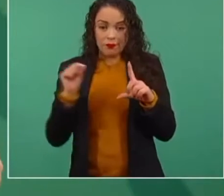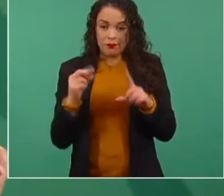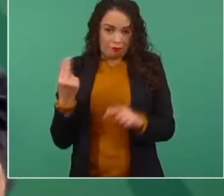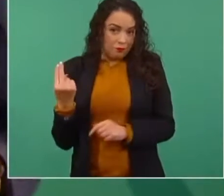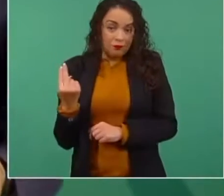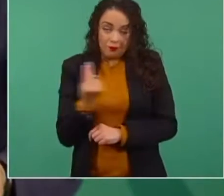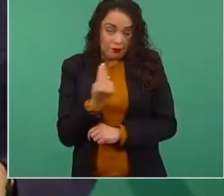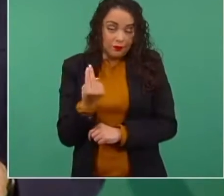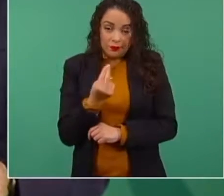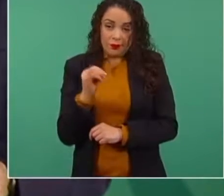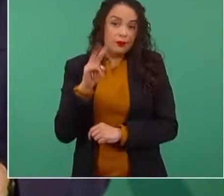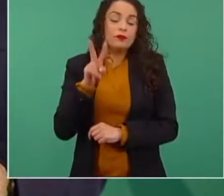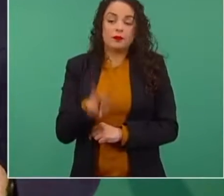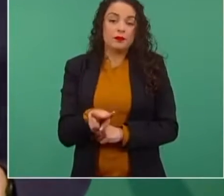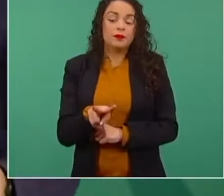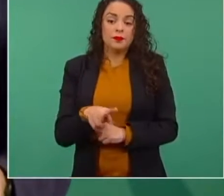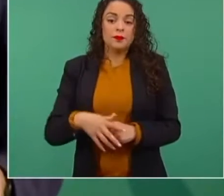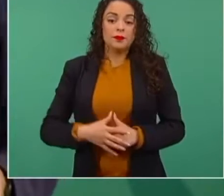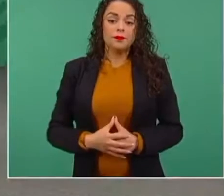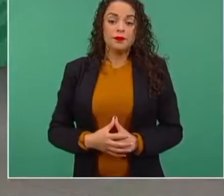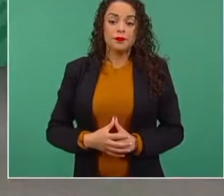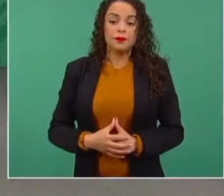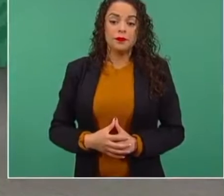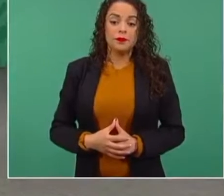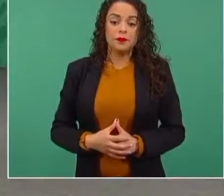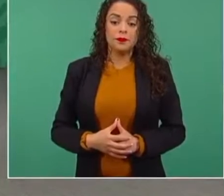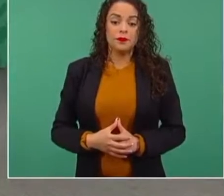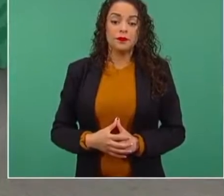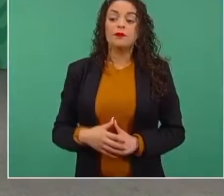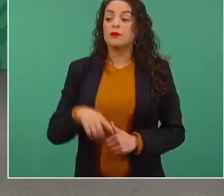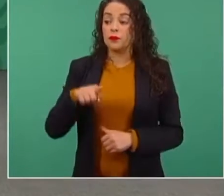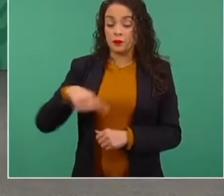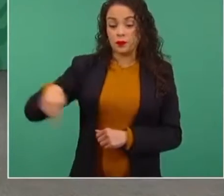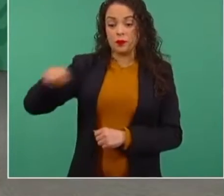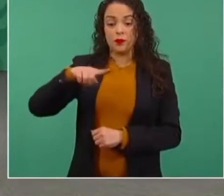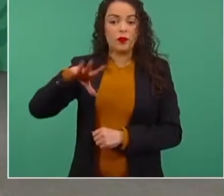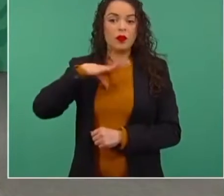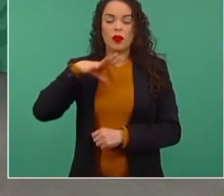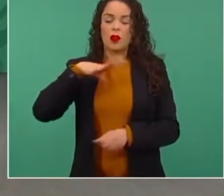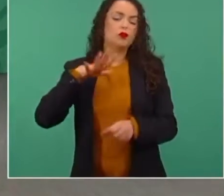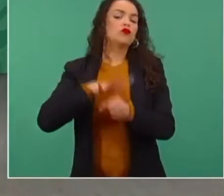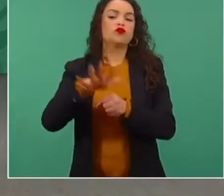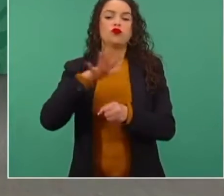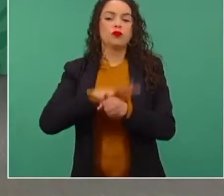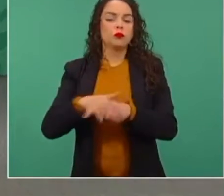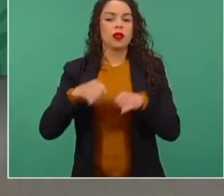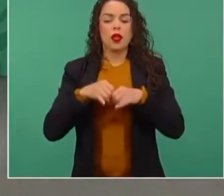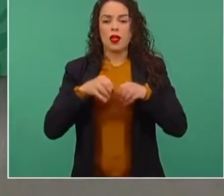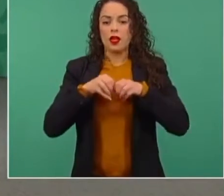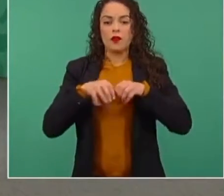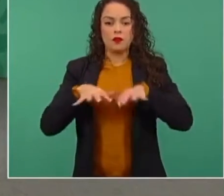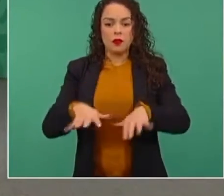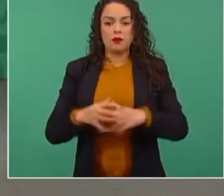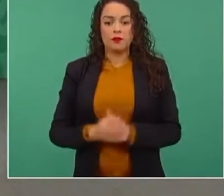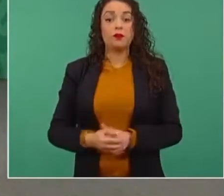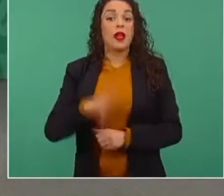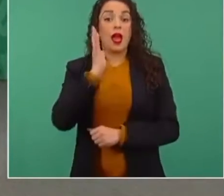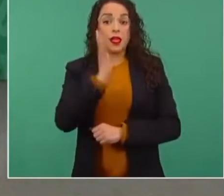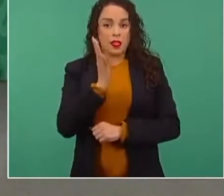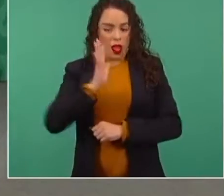y ellos van a contar con toda la información. Ya está la